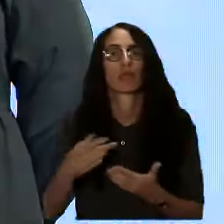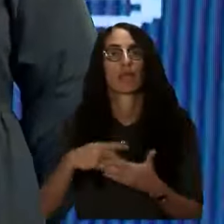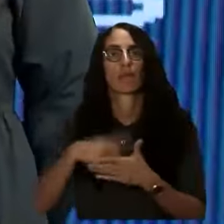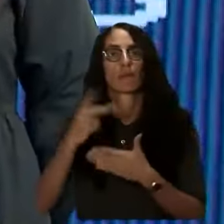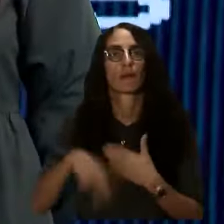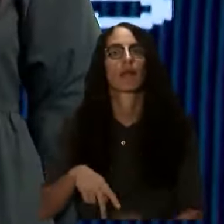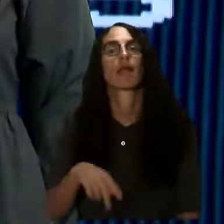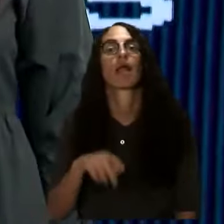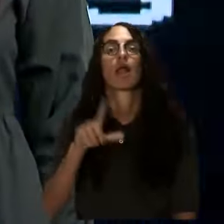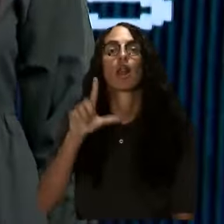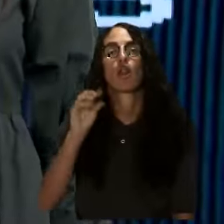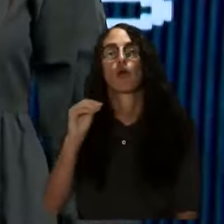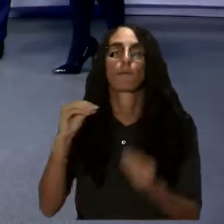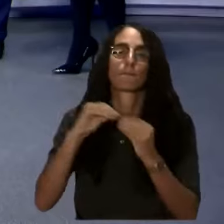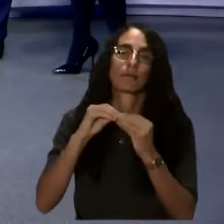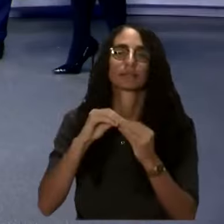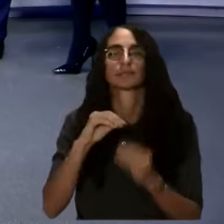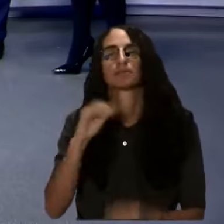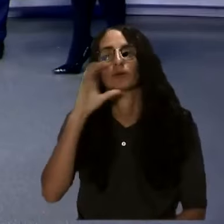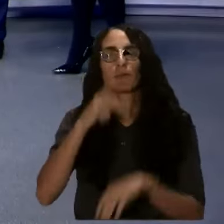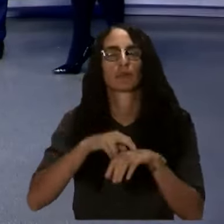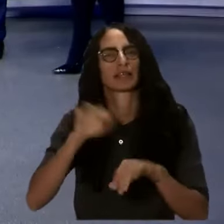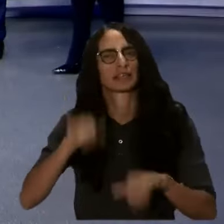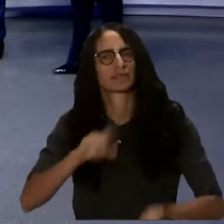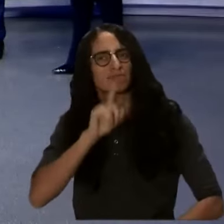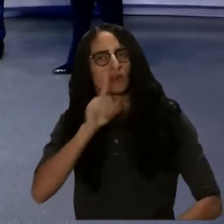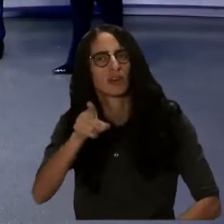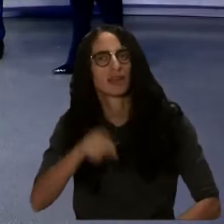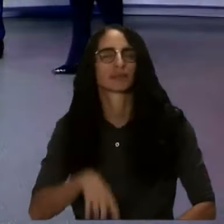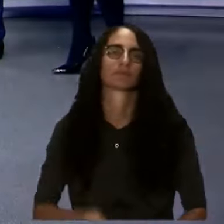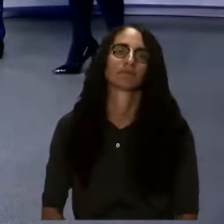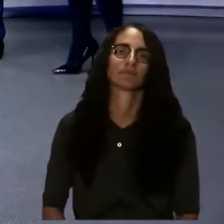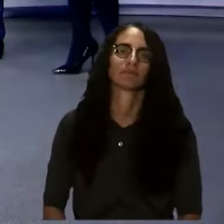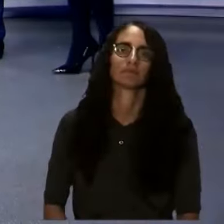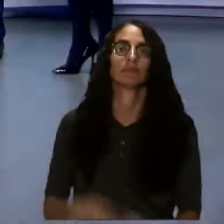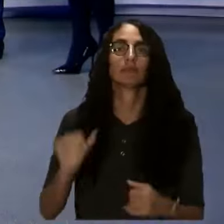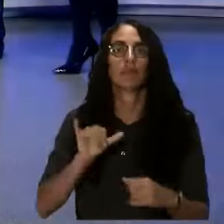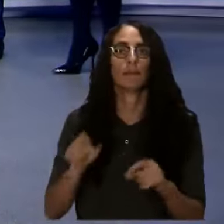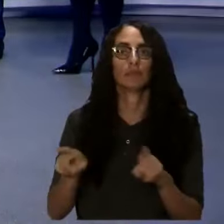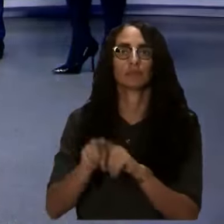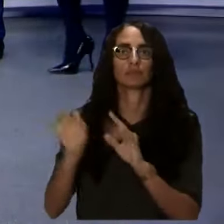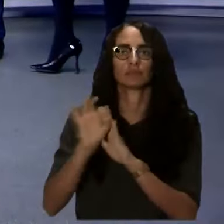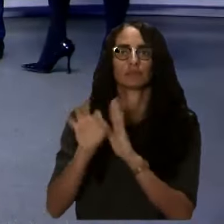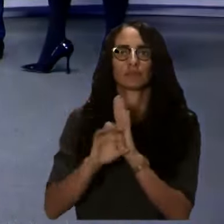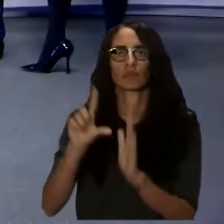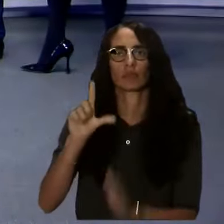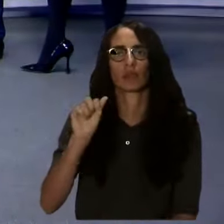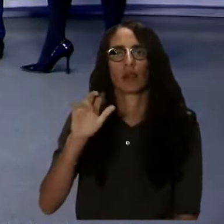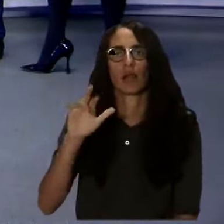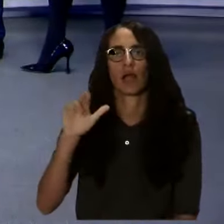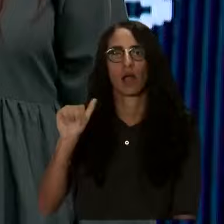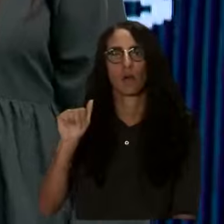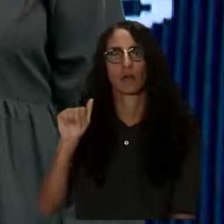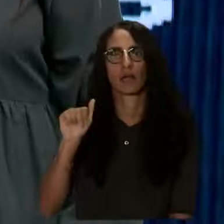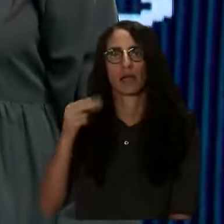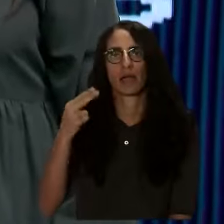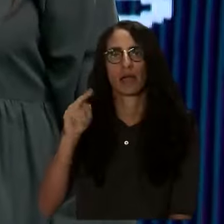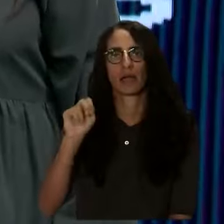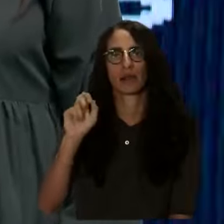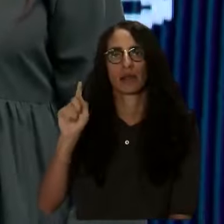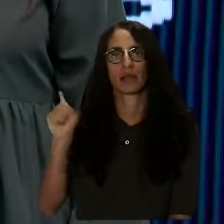original el original eso no podía faltar aquí en la sección de él y también le acompaña la fiscal Laura Hernández bienvenida fiscal Muchas